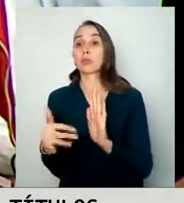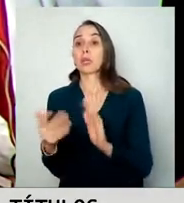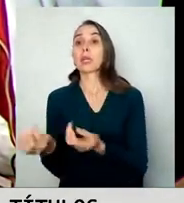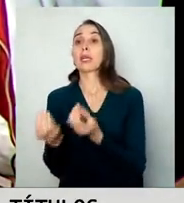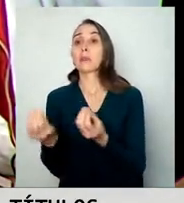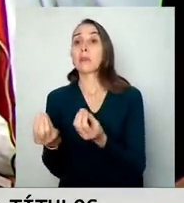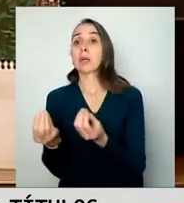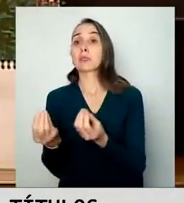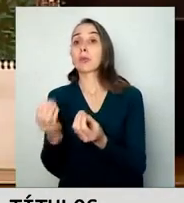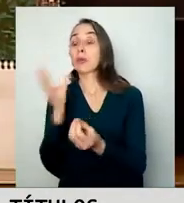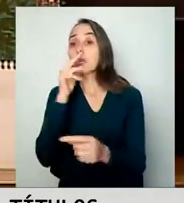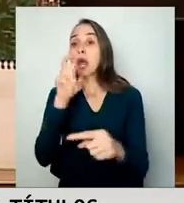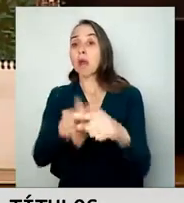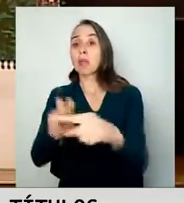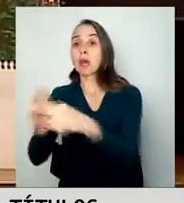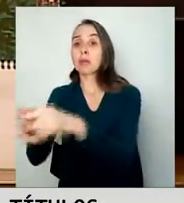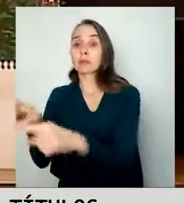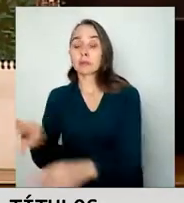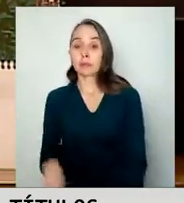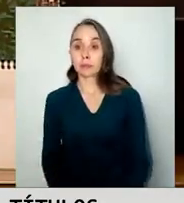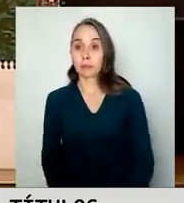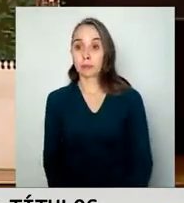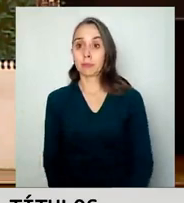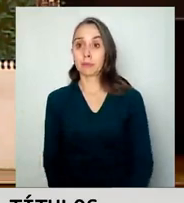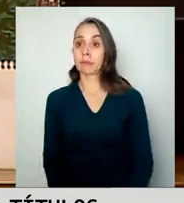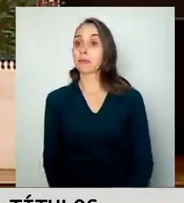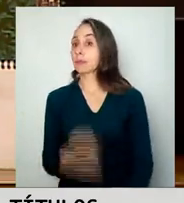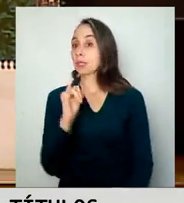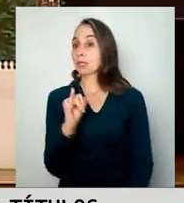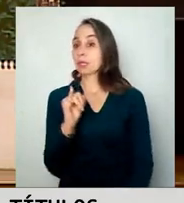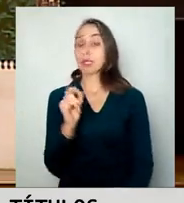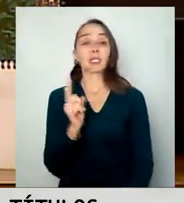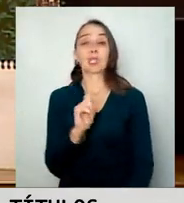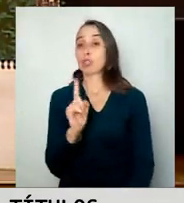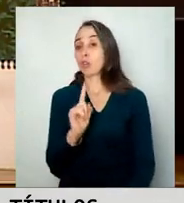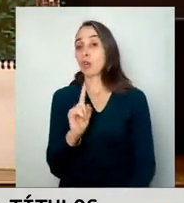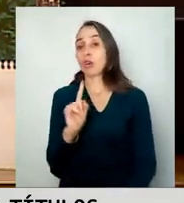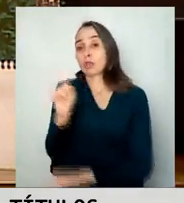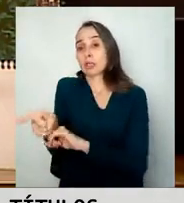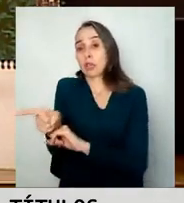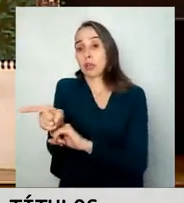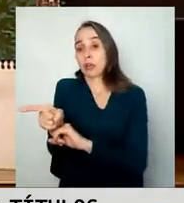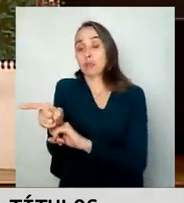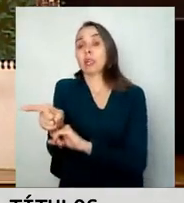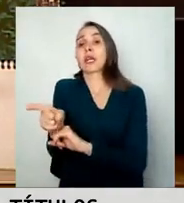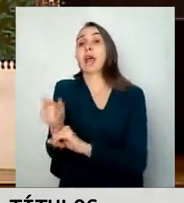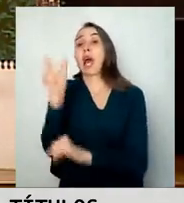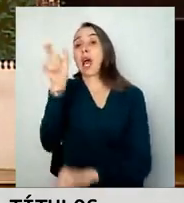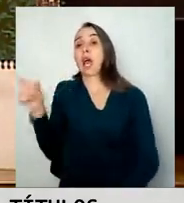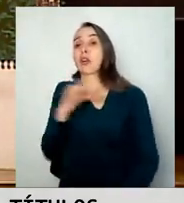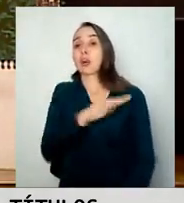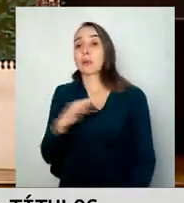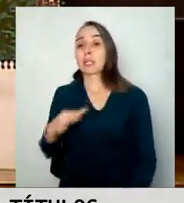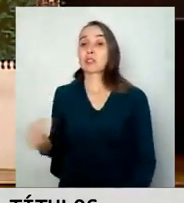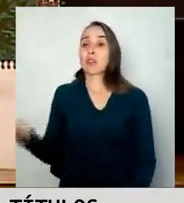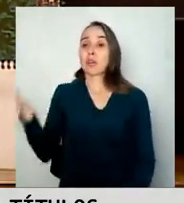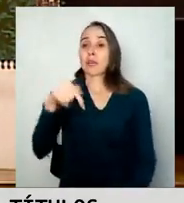están acá sí no tiene la obligación de venir a este proyecto mañana sí